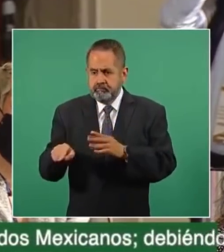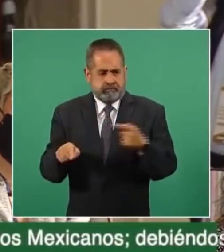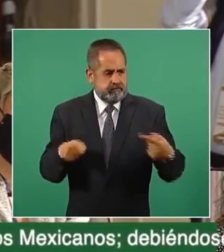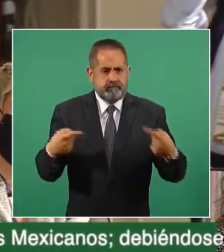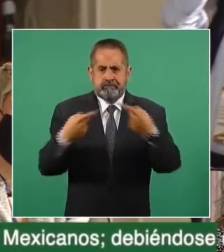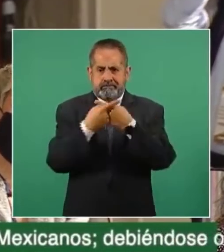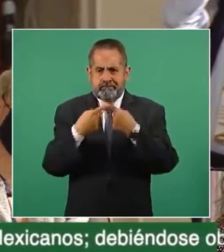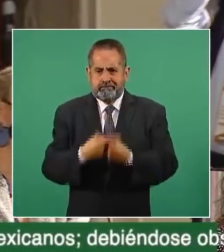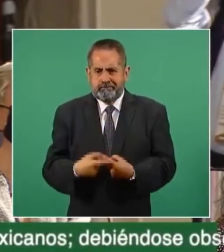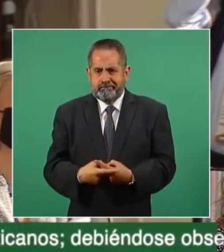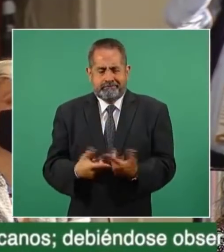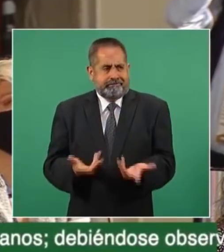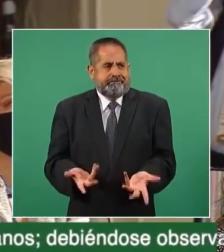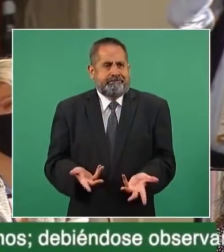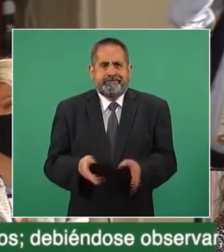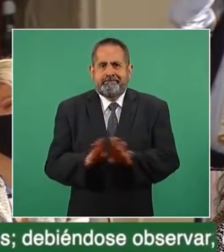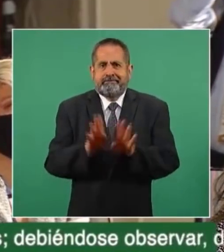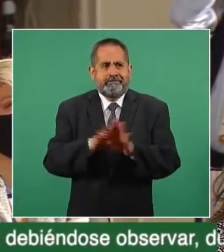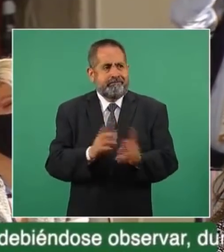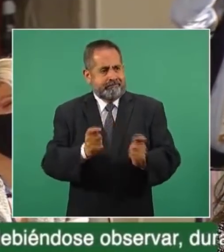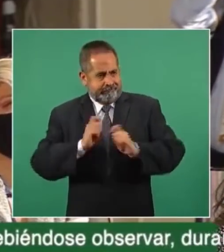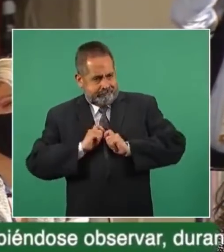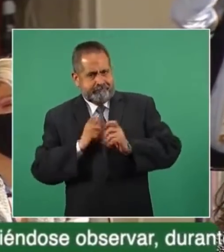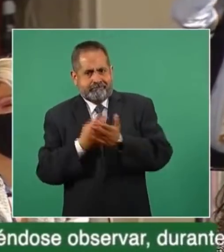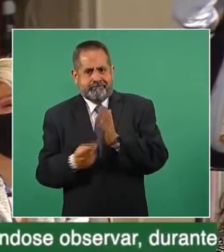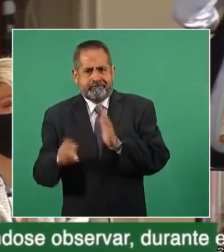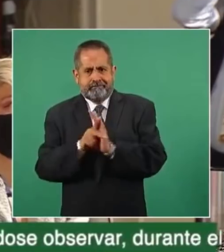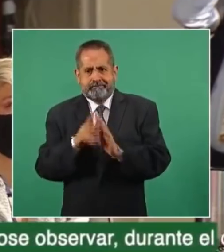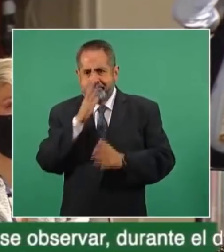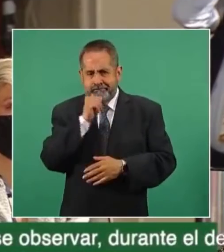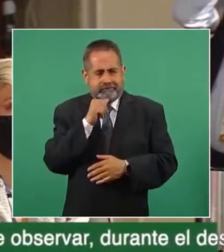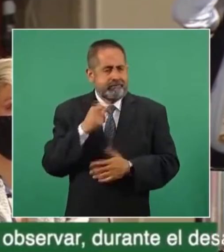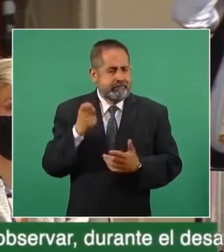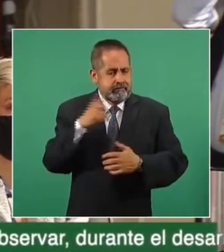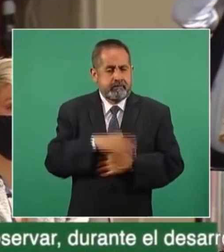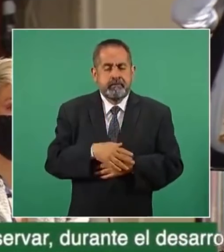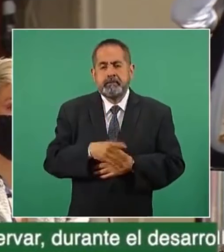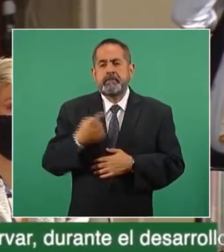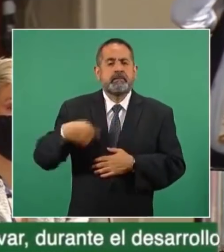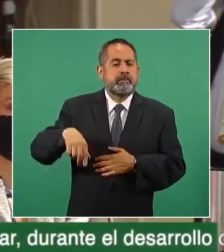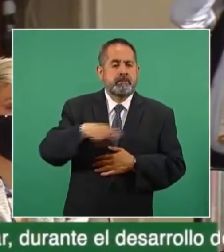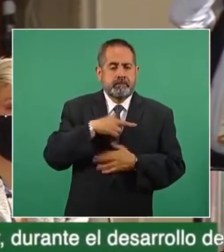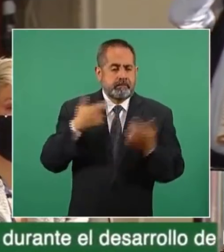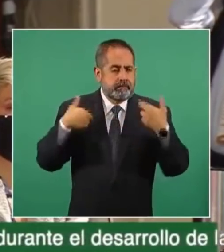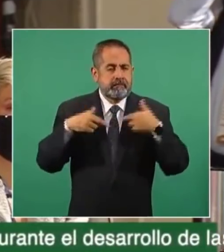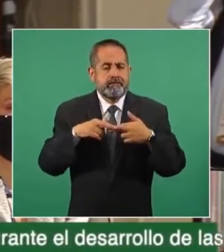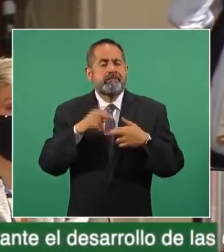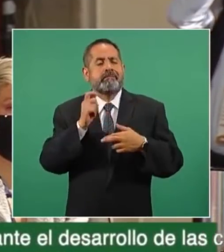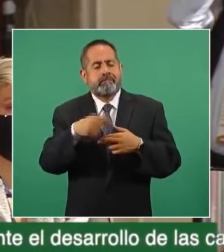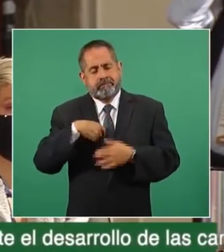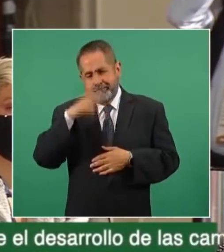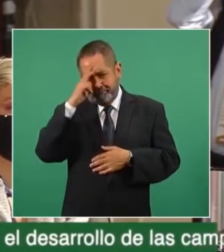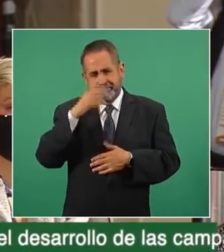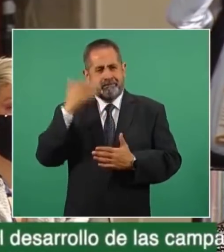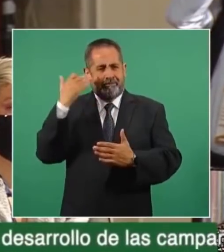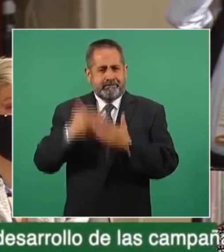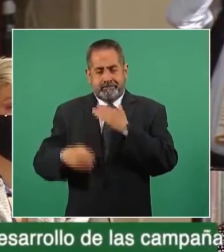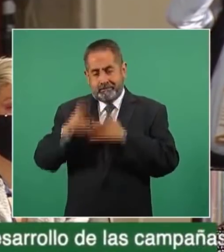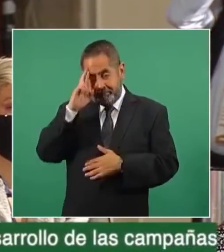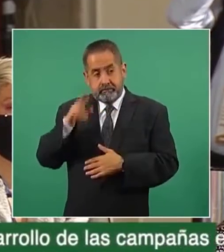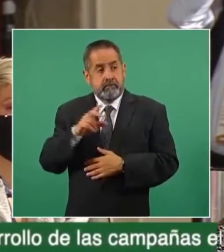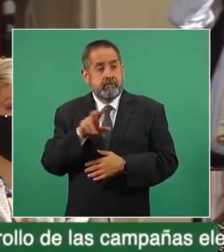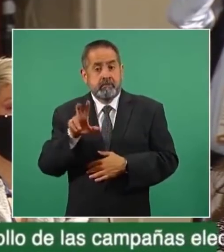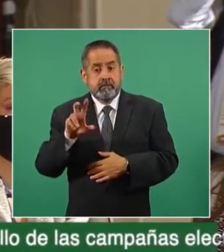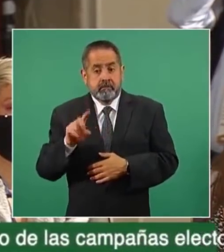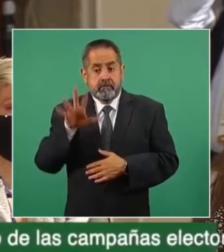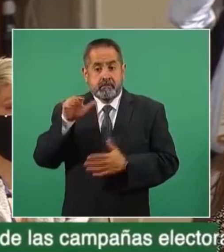los criterios expert excepcionales los maestros consideran que se están violentando sus derechos porque 35.000